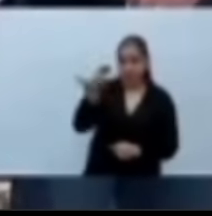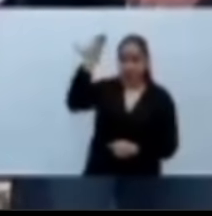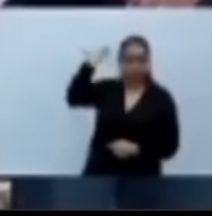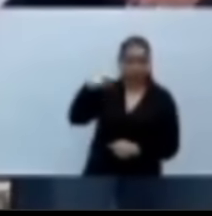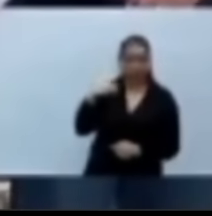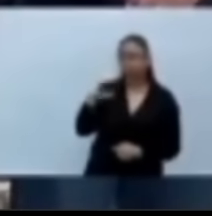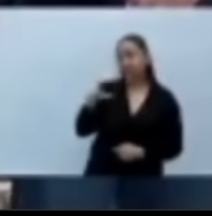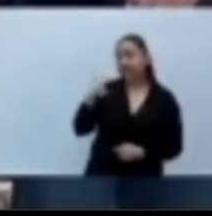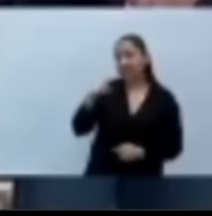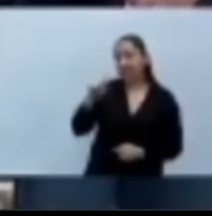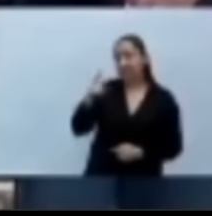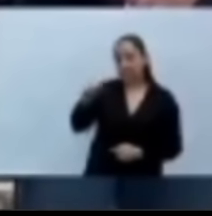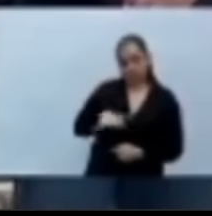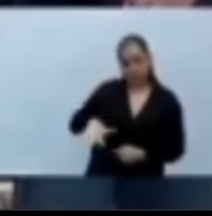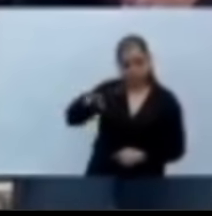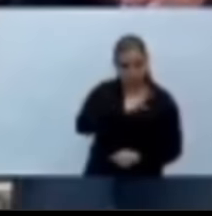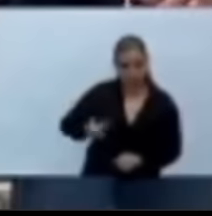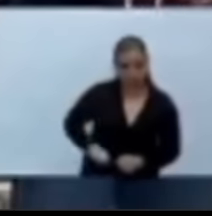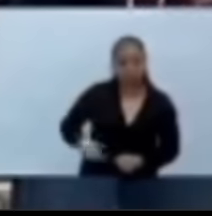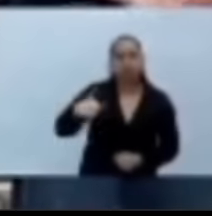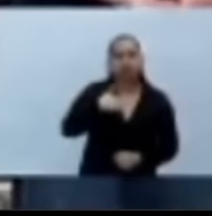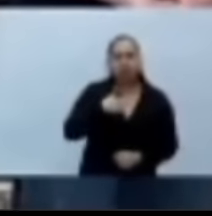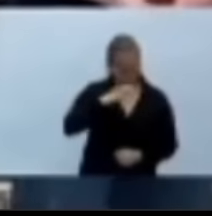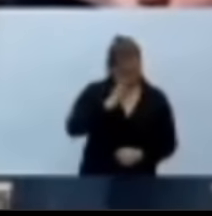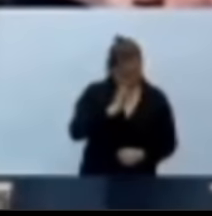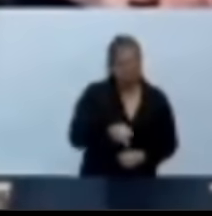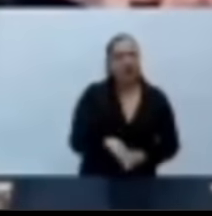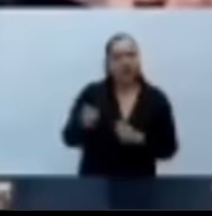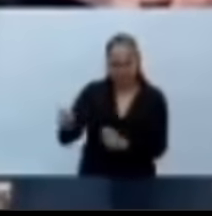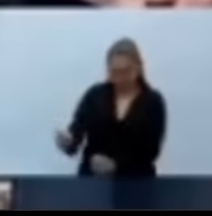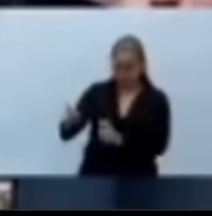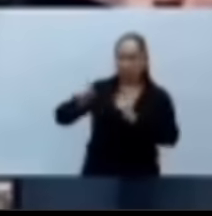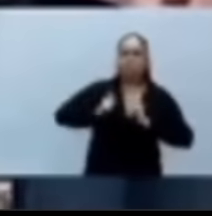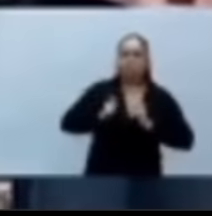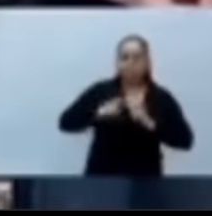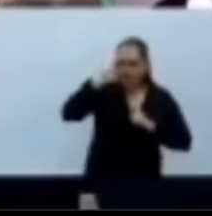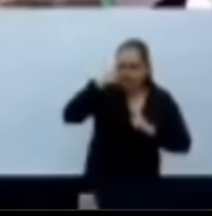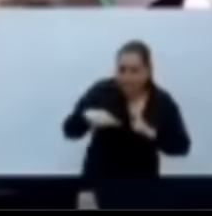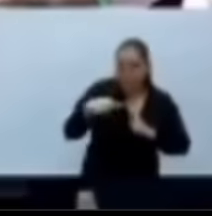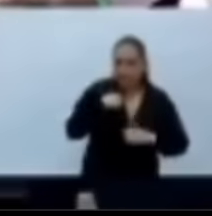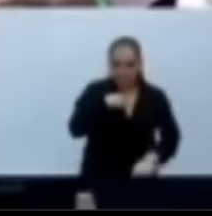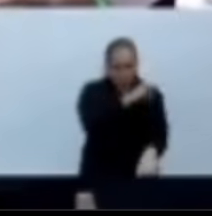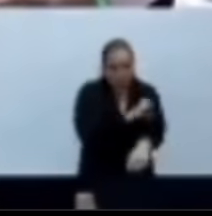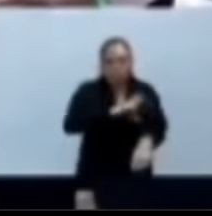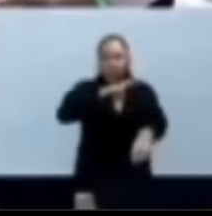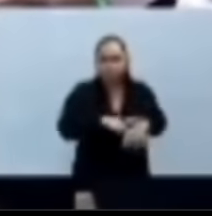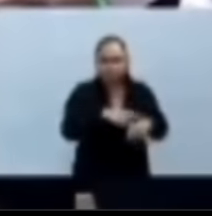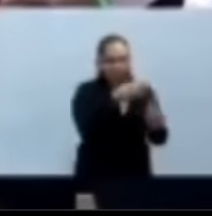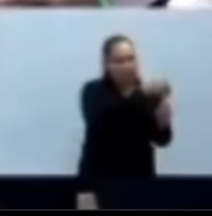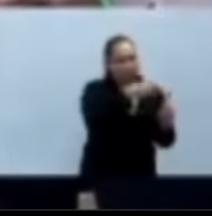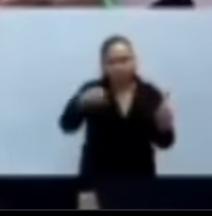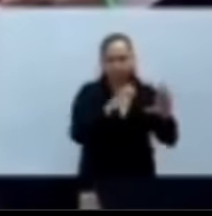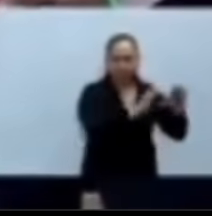Moreira, coordinador de los diputados del PRI. Amigos y amigas, el